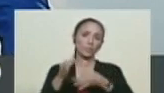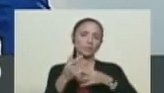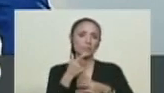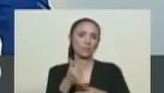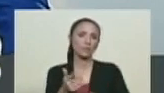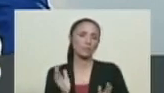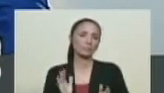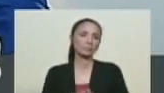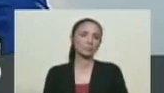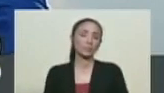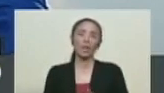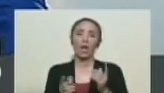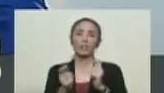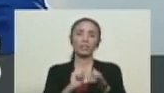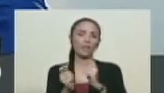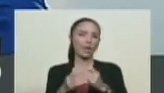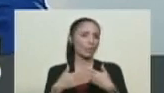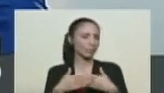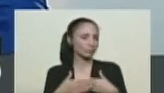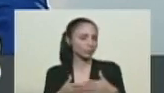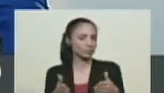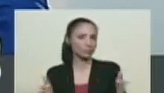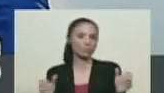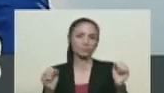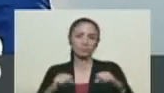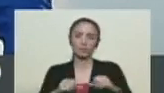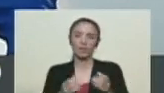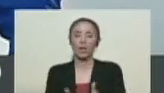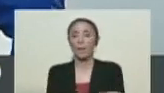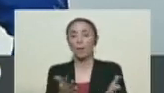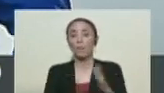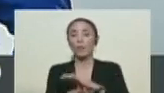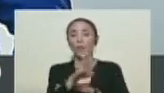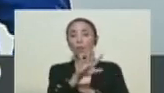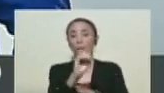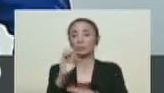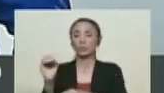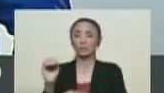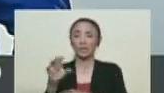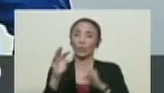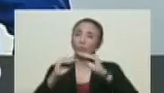el diálogo sigue abierto. He hecho más de 400 llamados al diálogo.